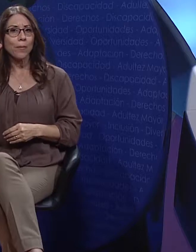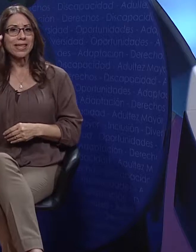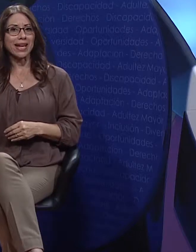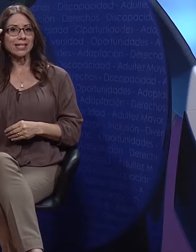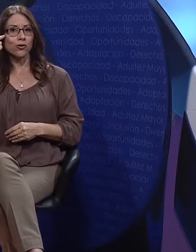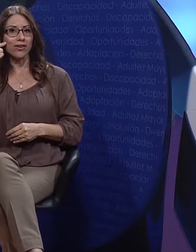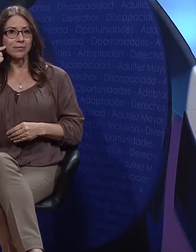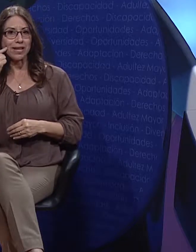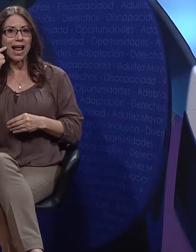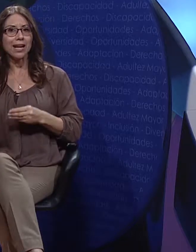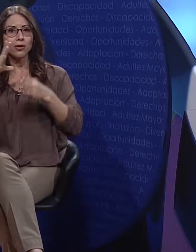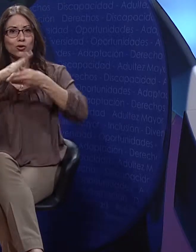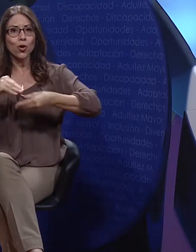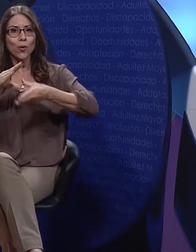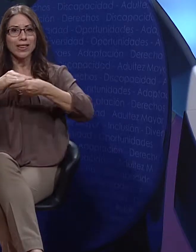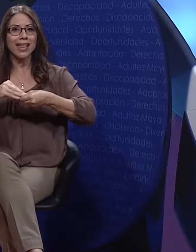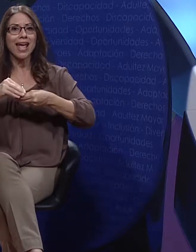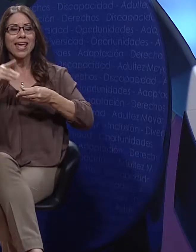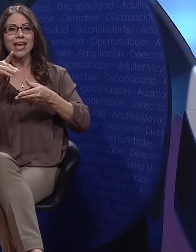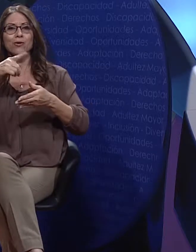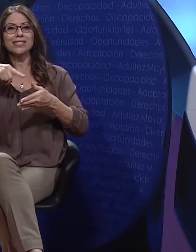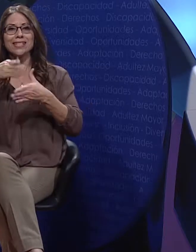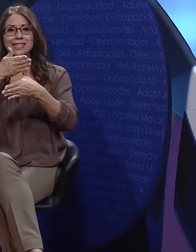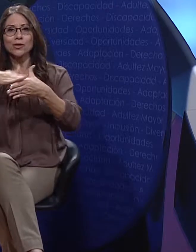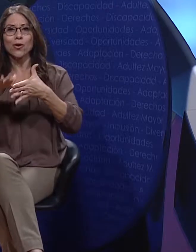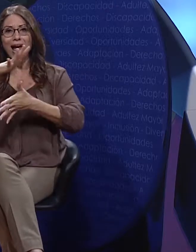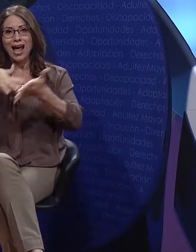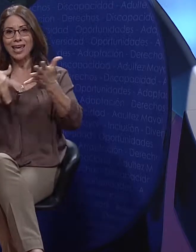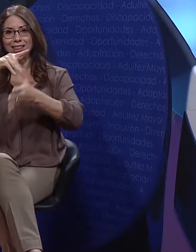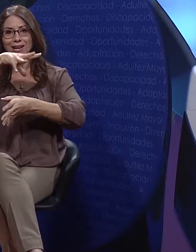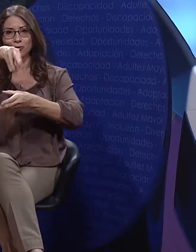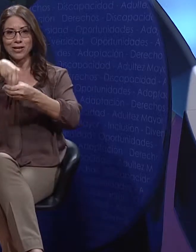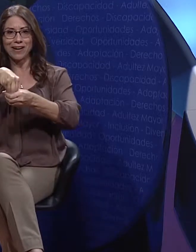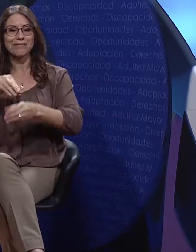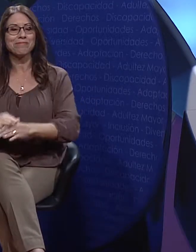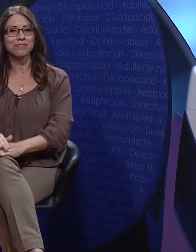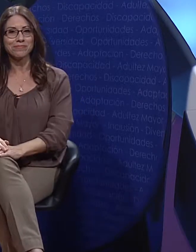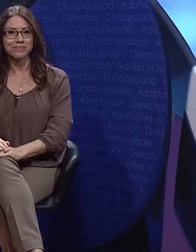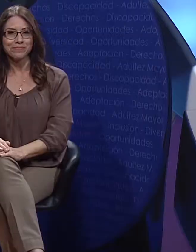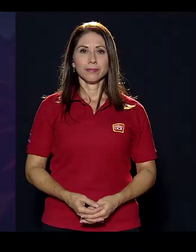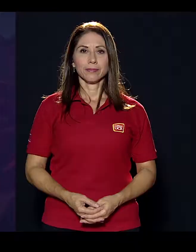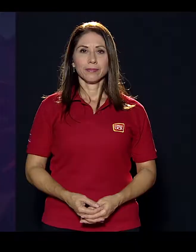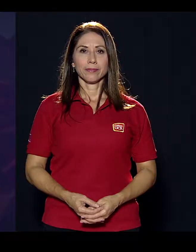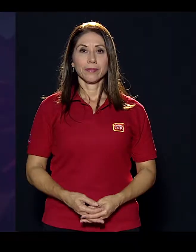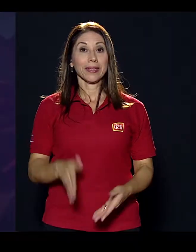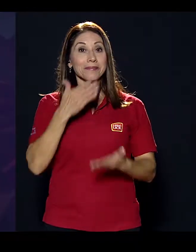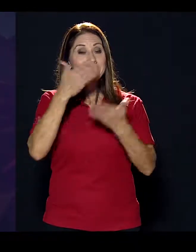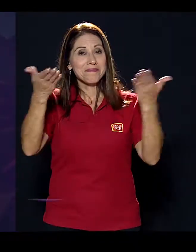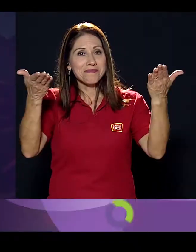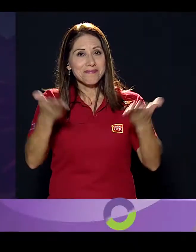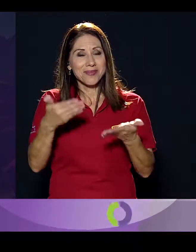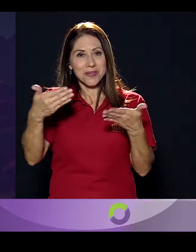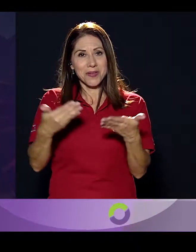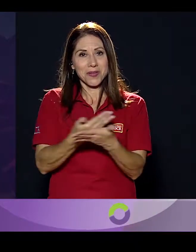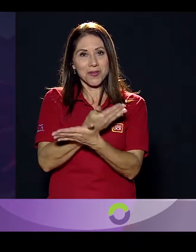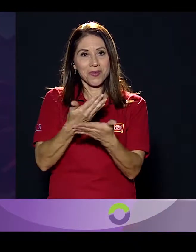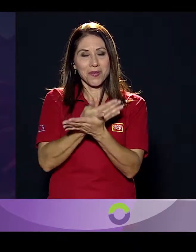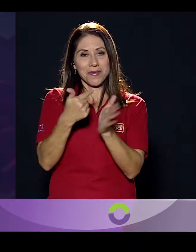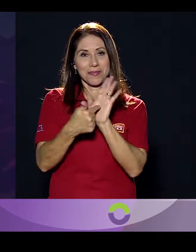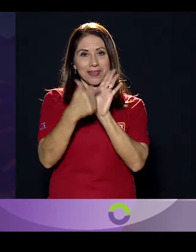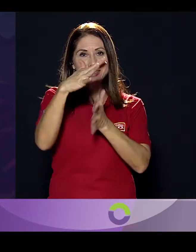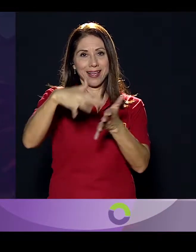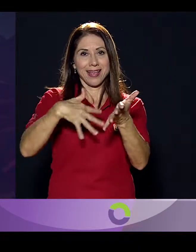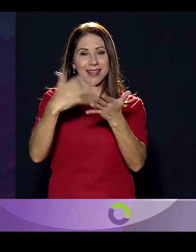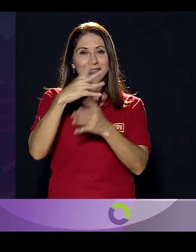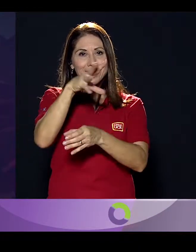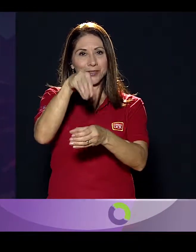Nuestra compañera Sofía Espinal nos lo cuenta en nuestra sección Agenda Inclusiva. Le doy la bienvenida a una nueva edición de